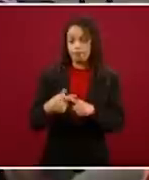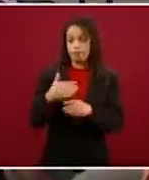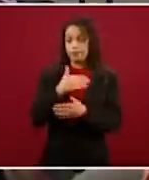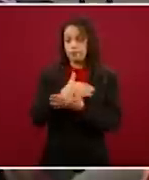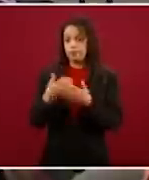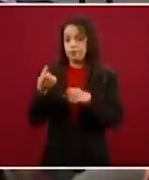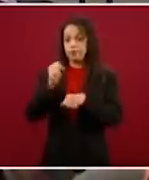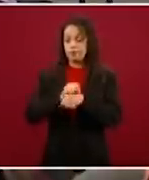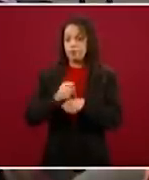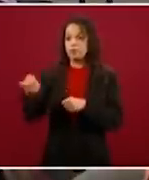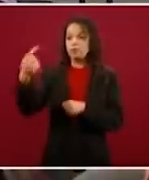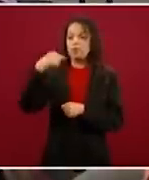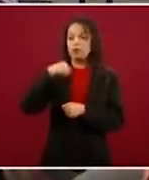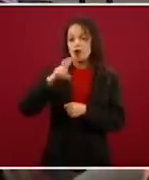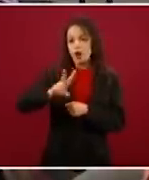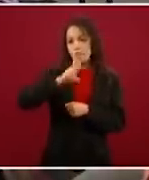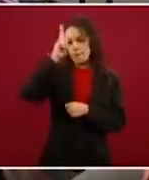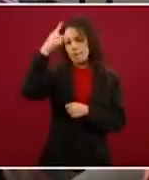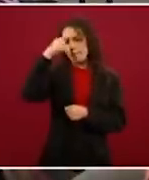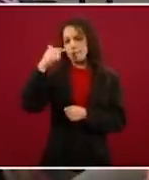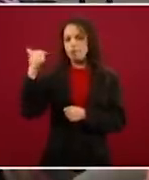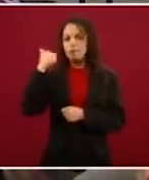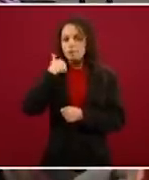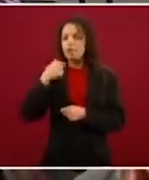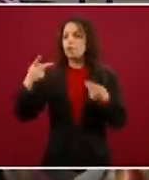amenazas de muerte, agresiones directas en la calle,